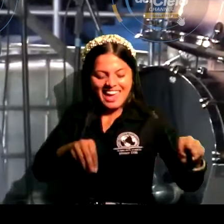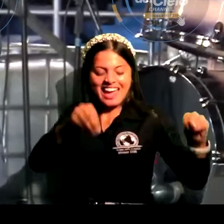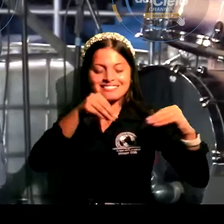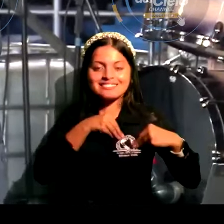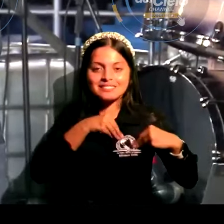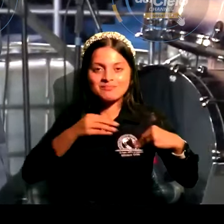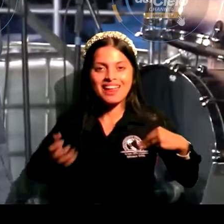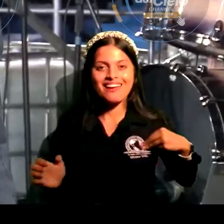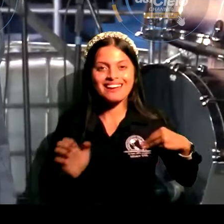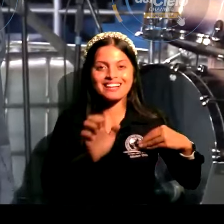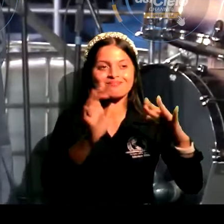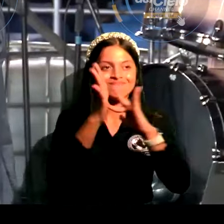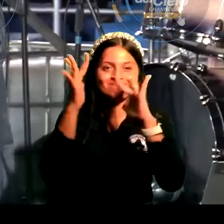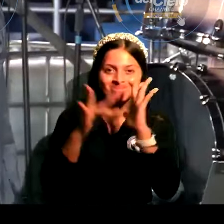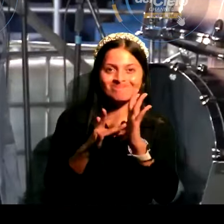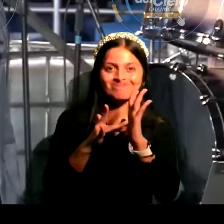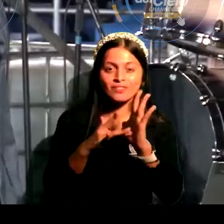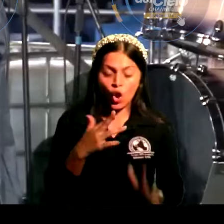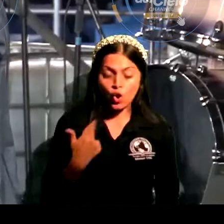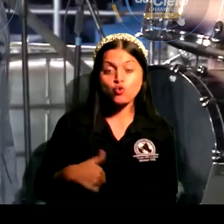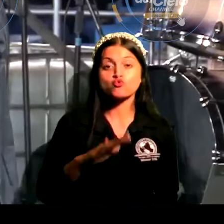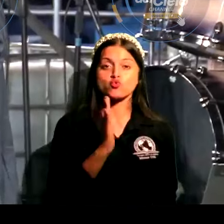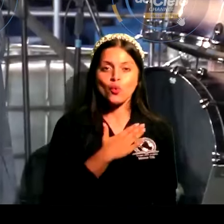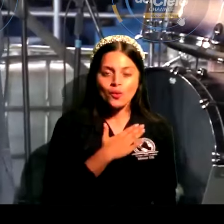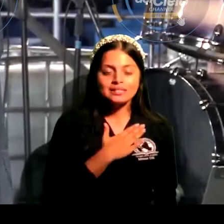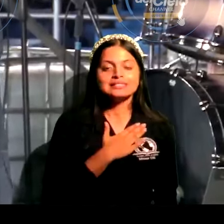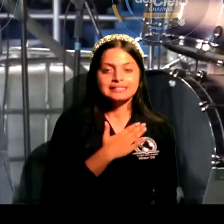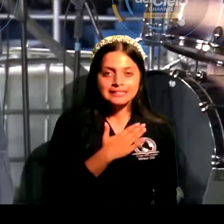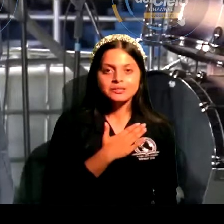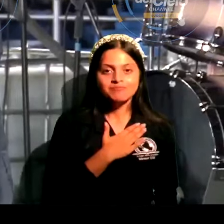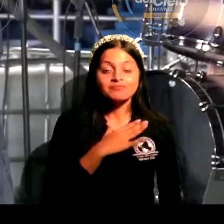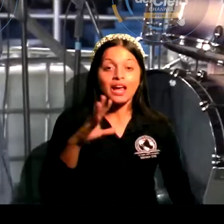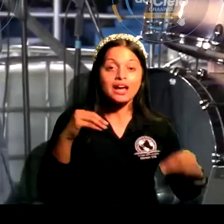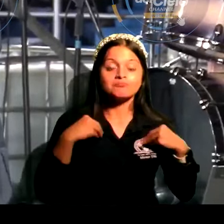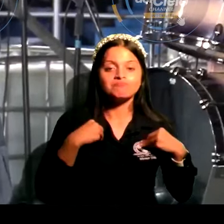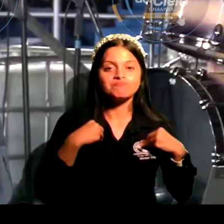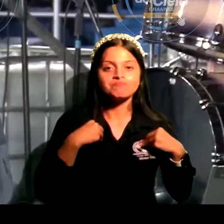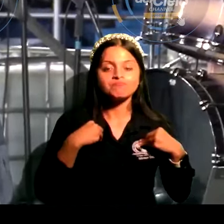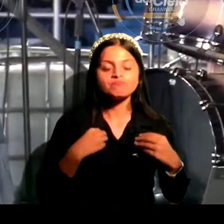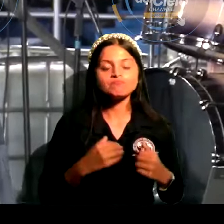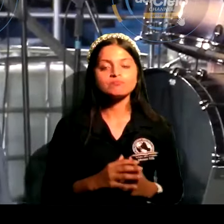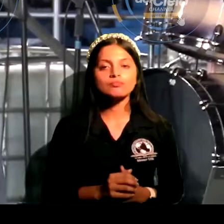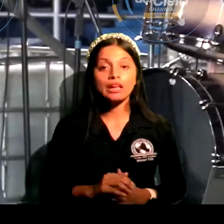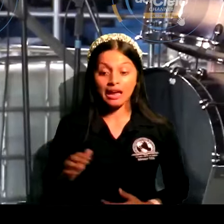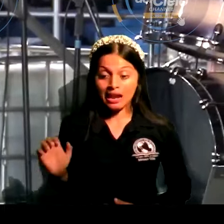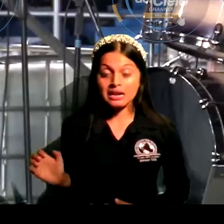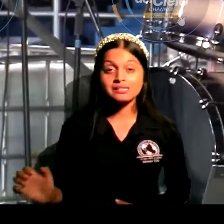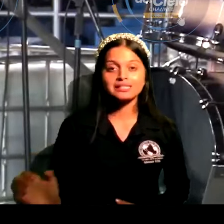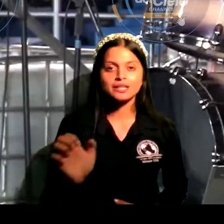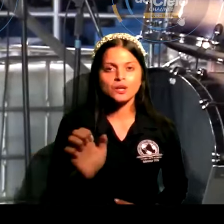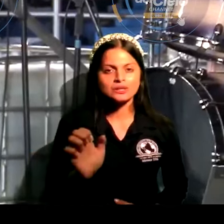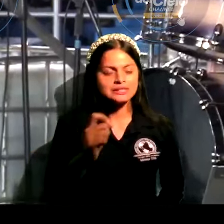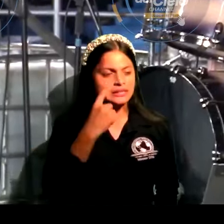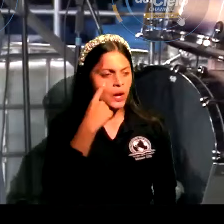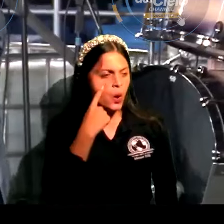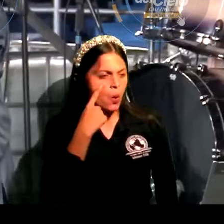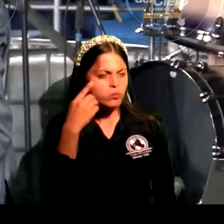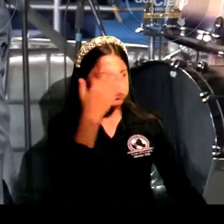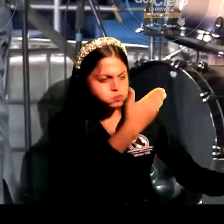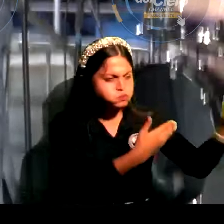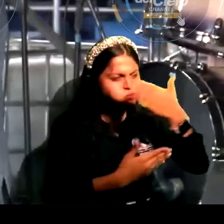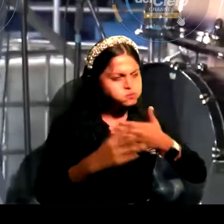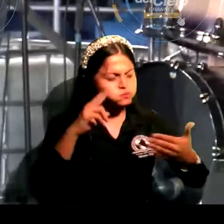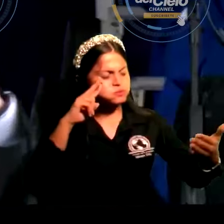Evangelio muestra con claridad la depravación moral y total del